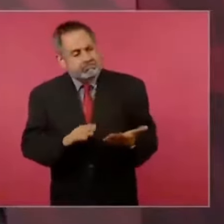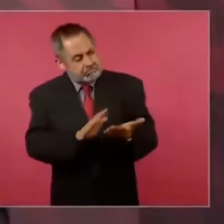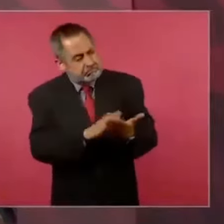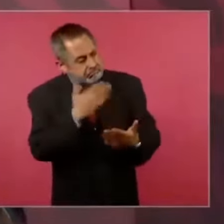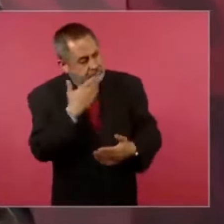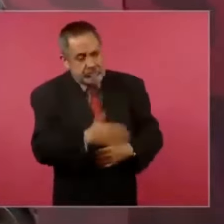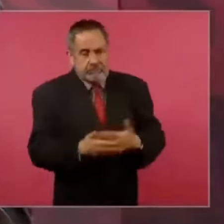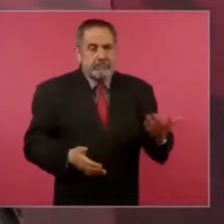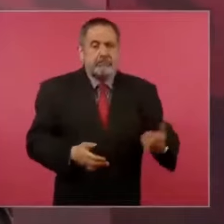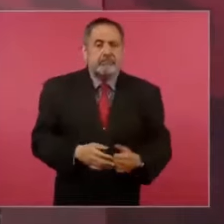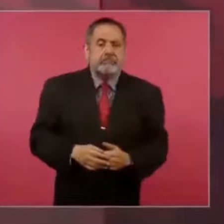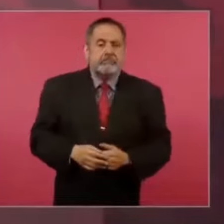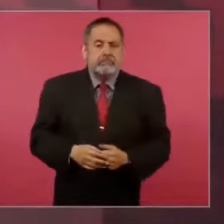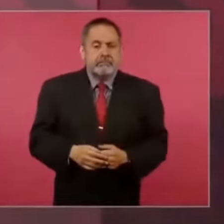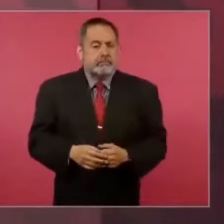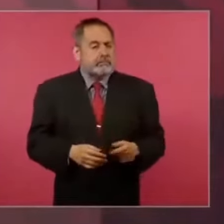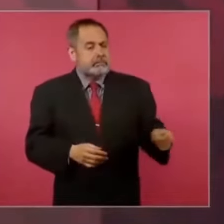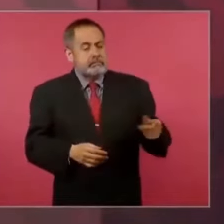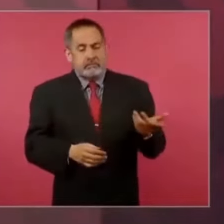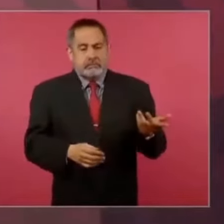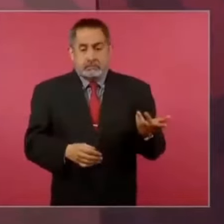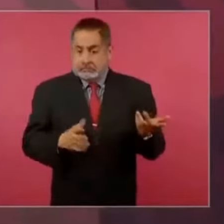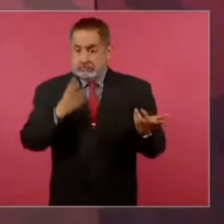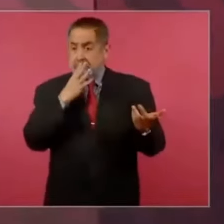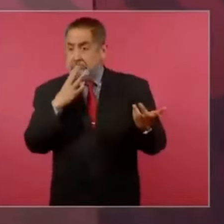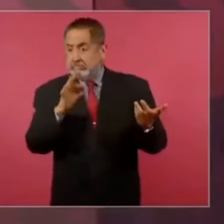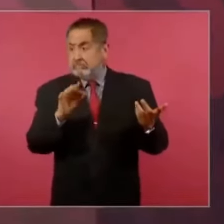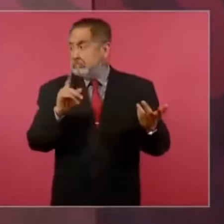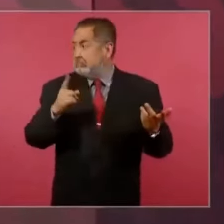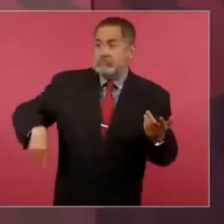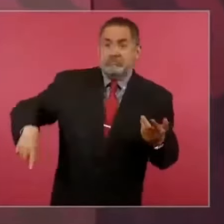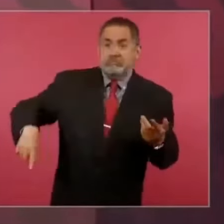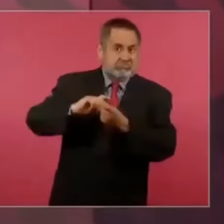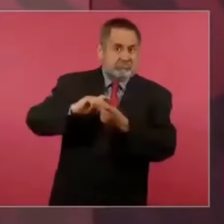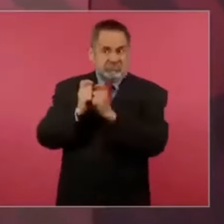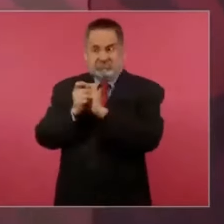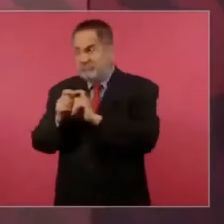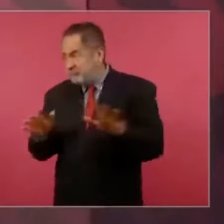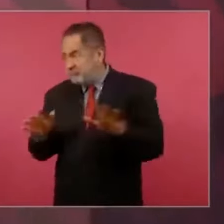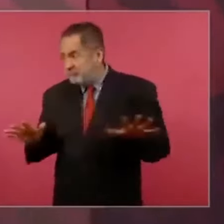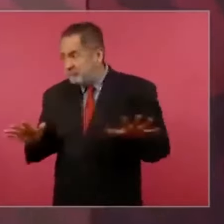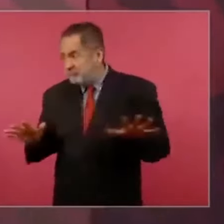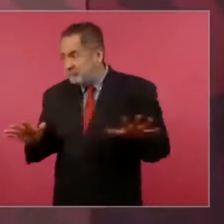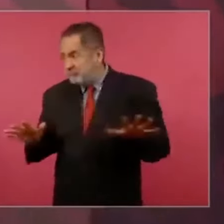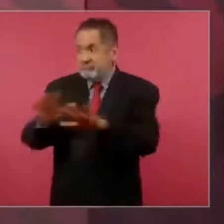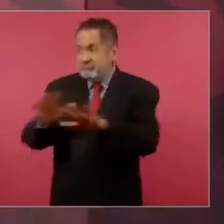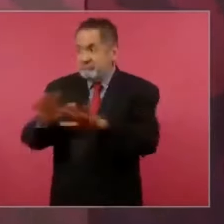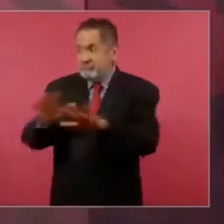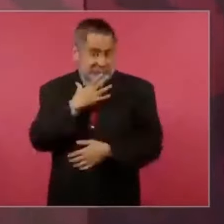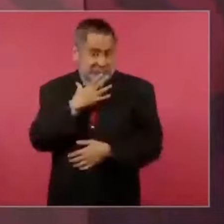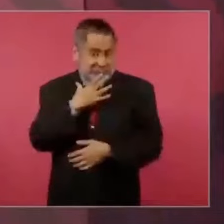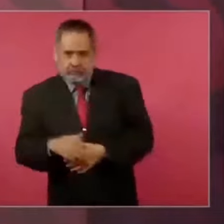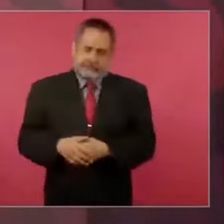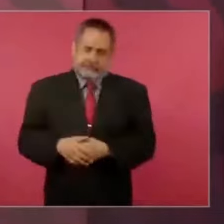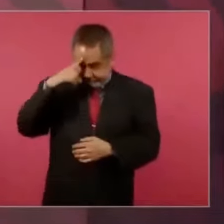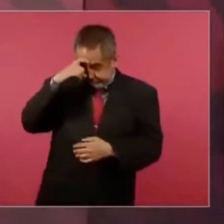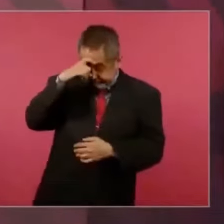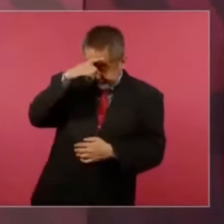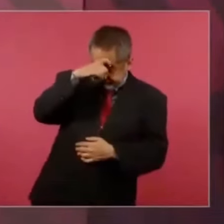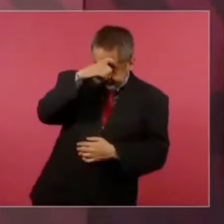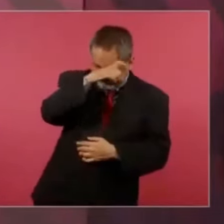porque no es poca cosa llevar a cabo una transformación de manera pacífica.